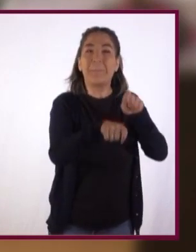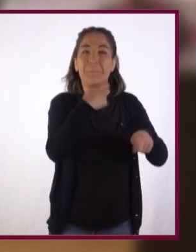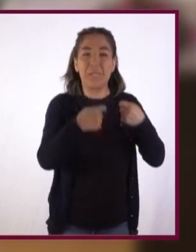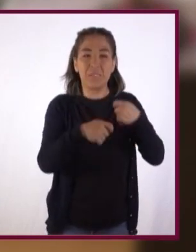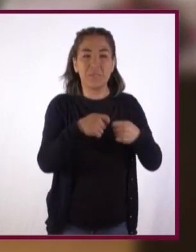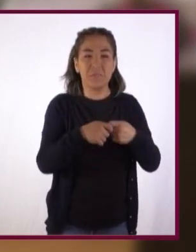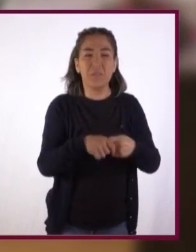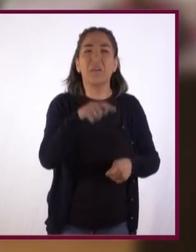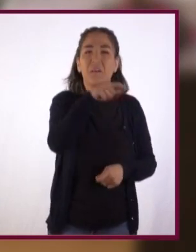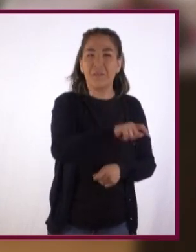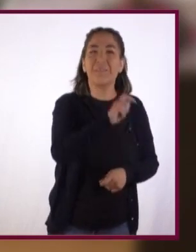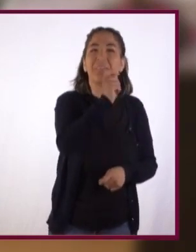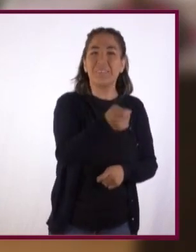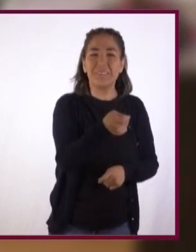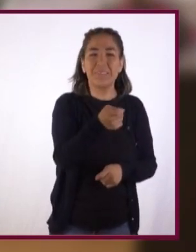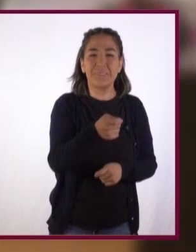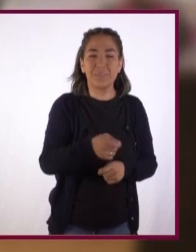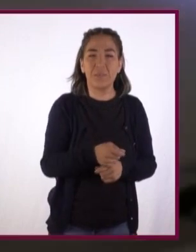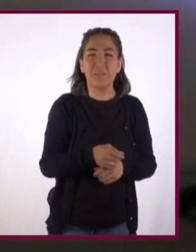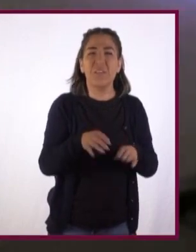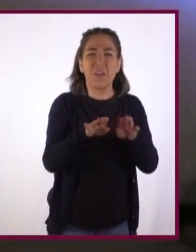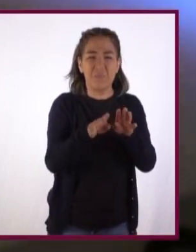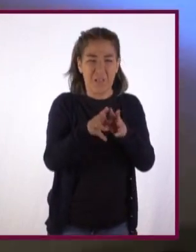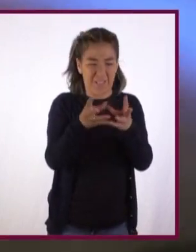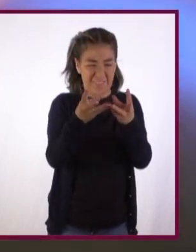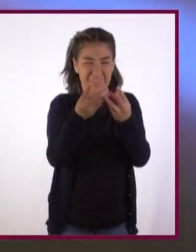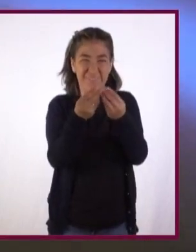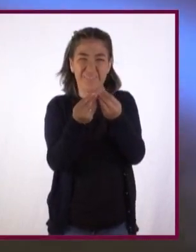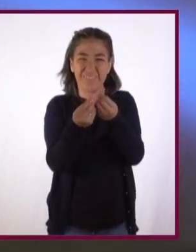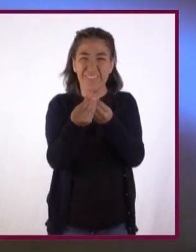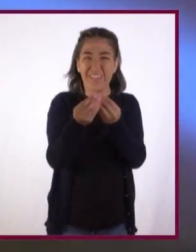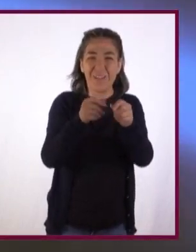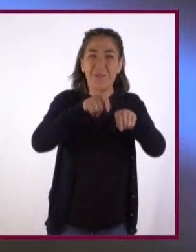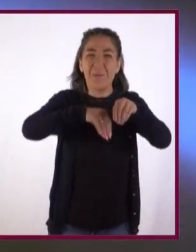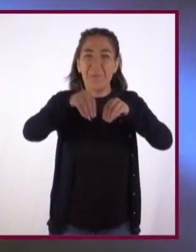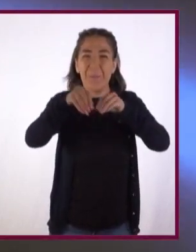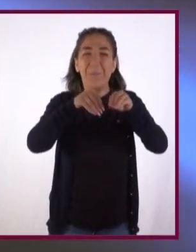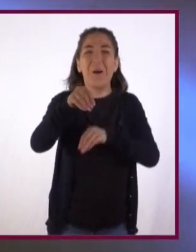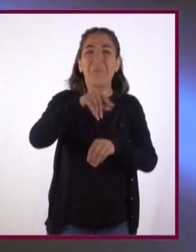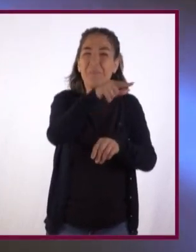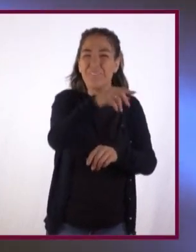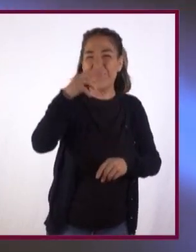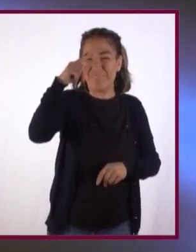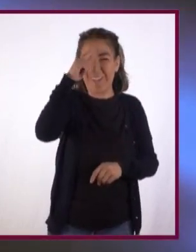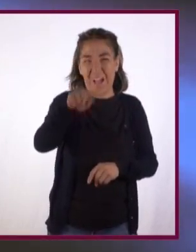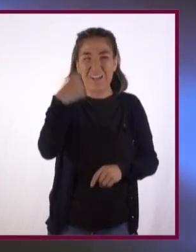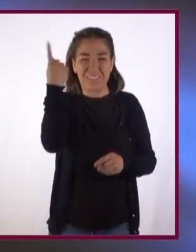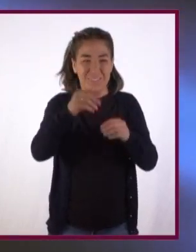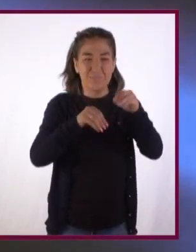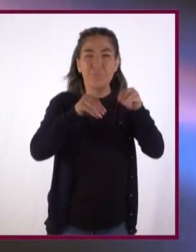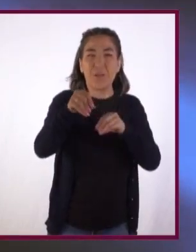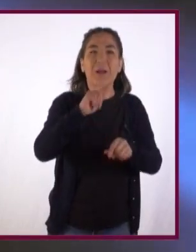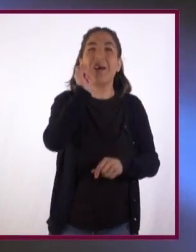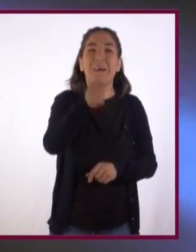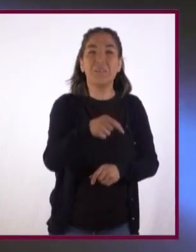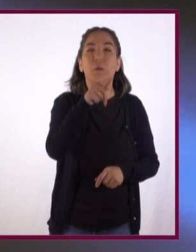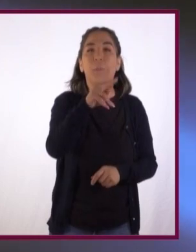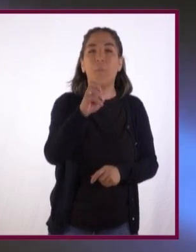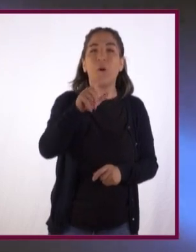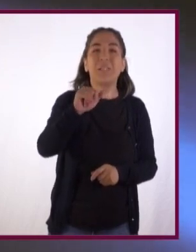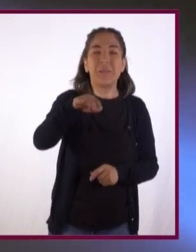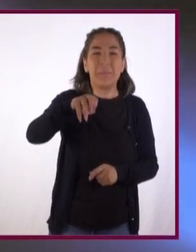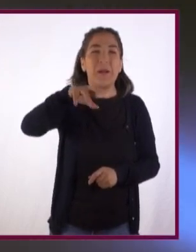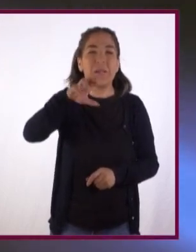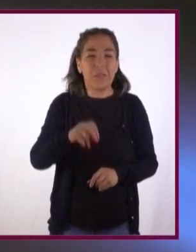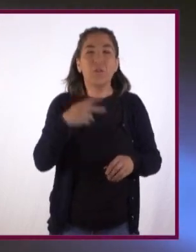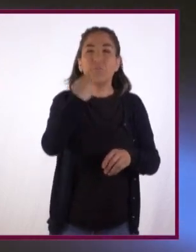de plástico, voy a ver que es muy pastoso, incluso, que se flexiona, se deforma muy fácilmente, porque en los